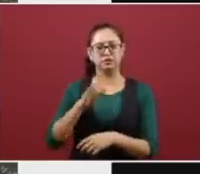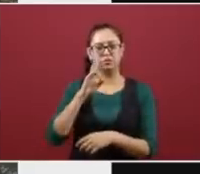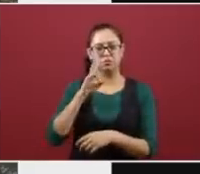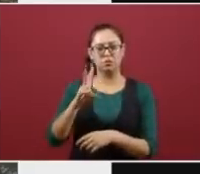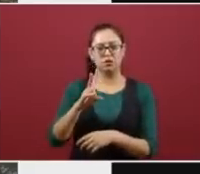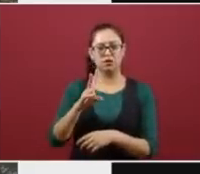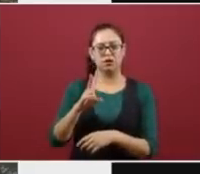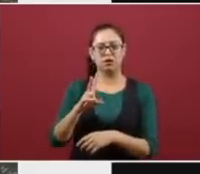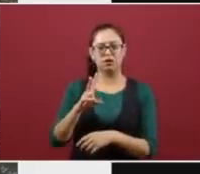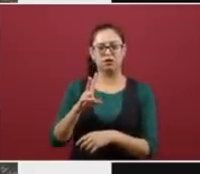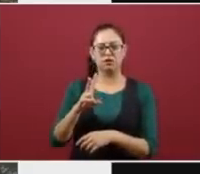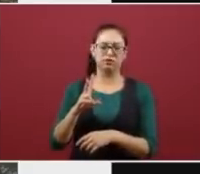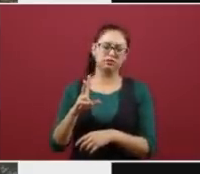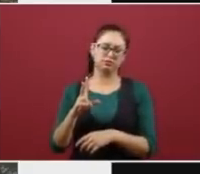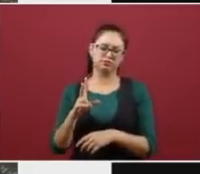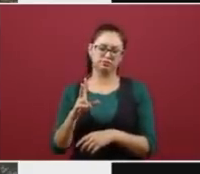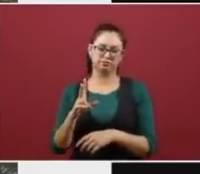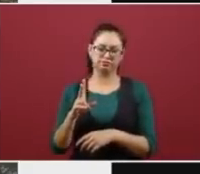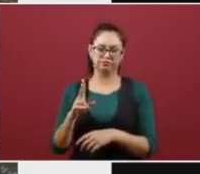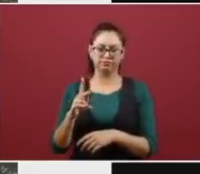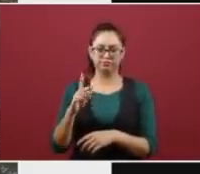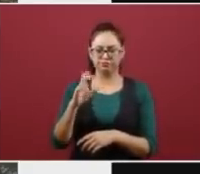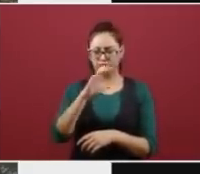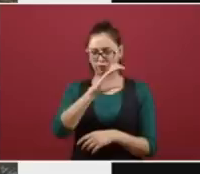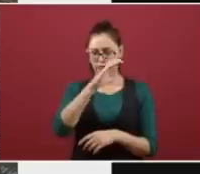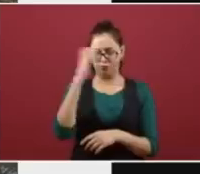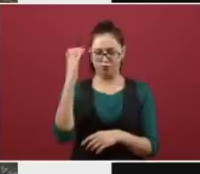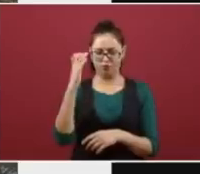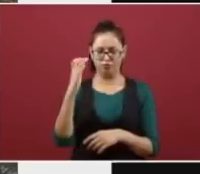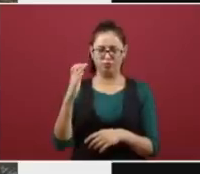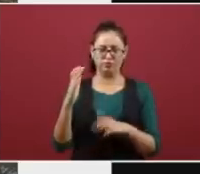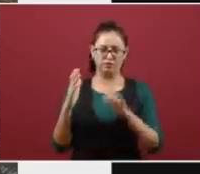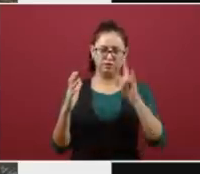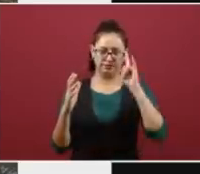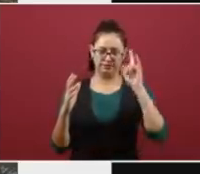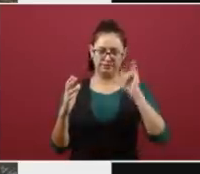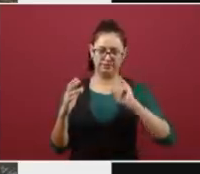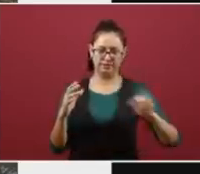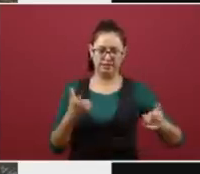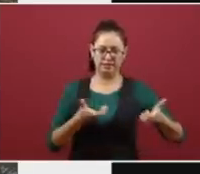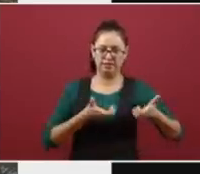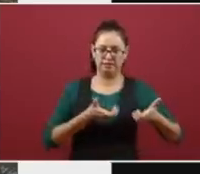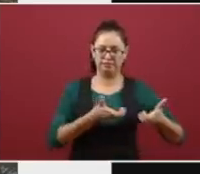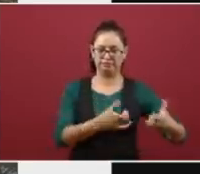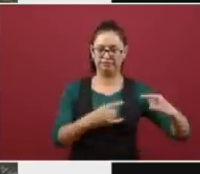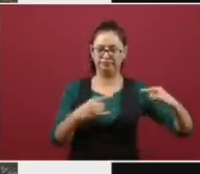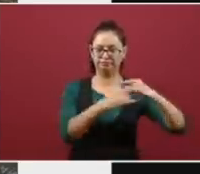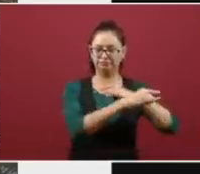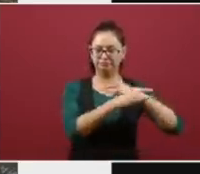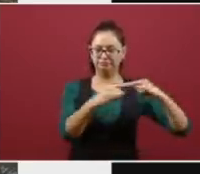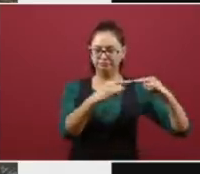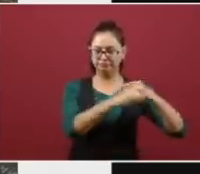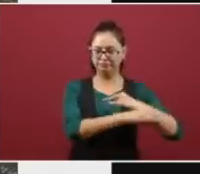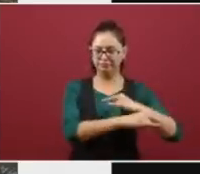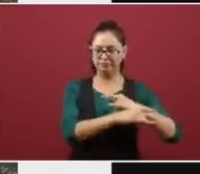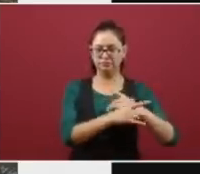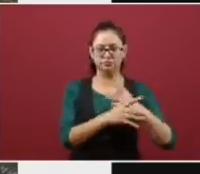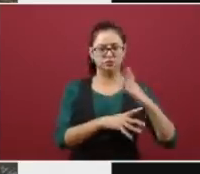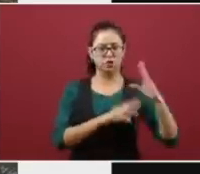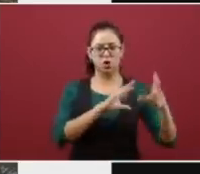lado izquierdo de la fotografía la carretera y todos los vehículos tanto